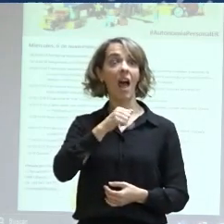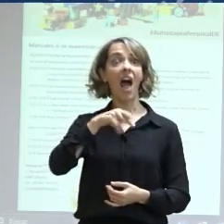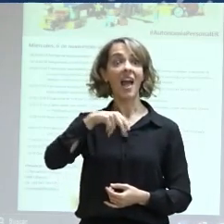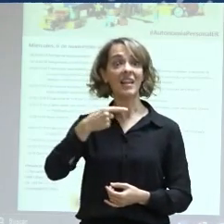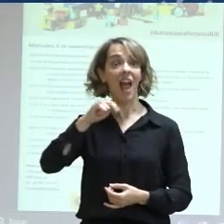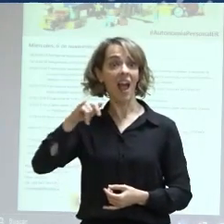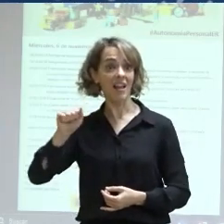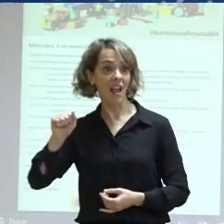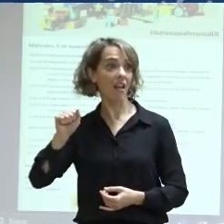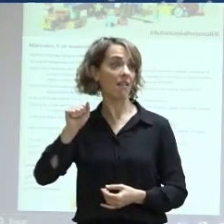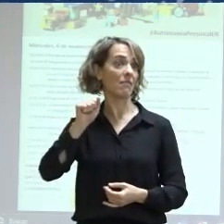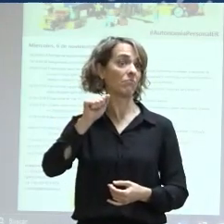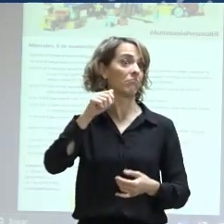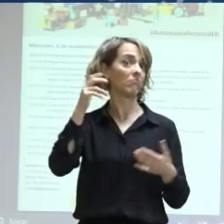Gaya,